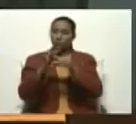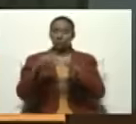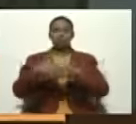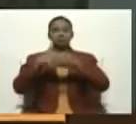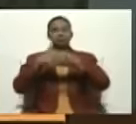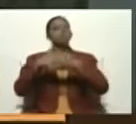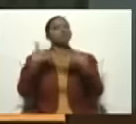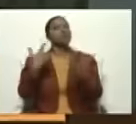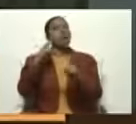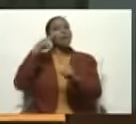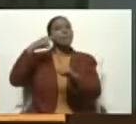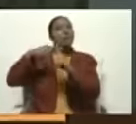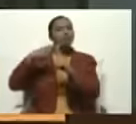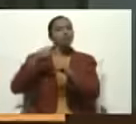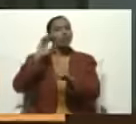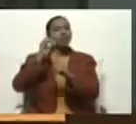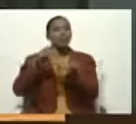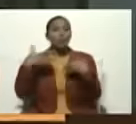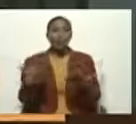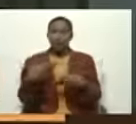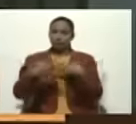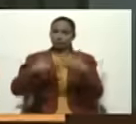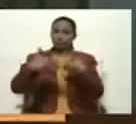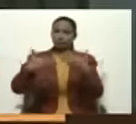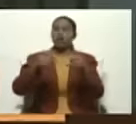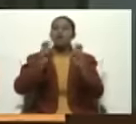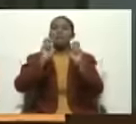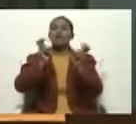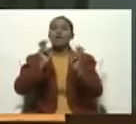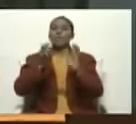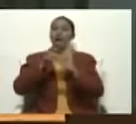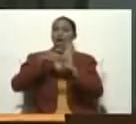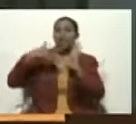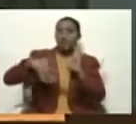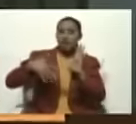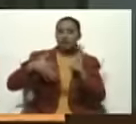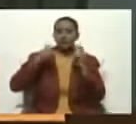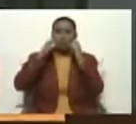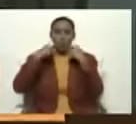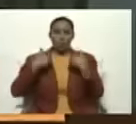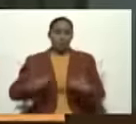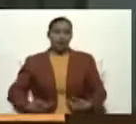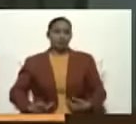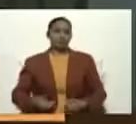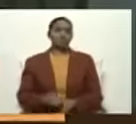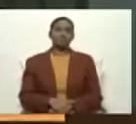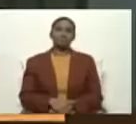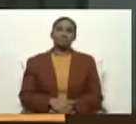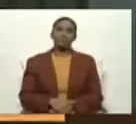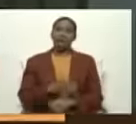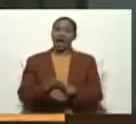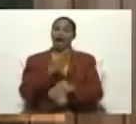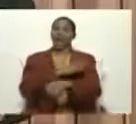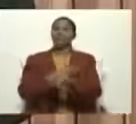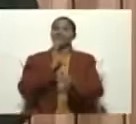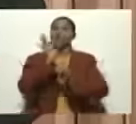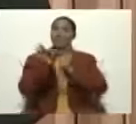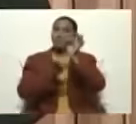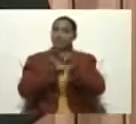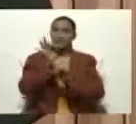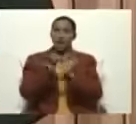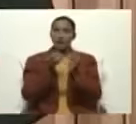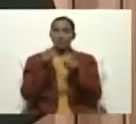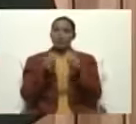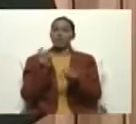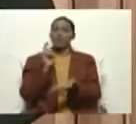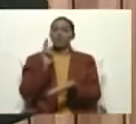la justicia y los derechos humanos de ambas naciones. Hacían un recuento sobre las actividades realizadas el día de hoy, como la visita